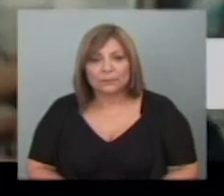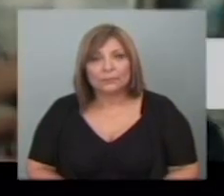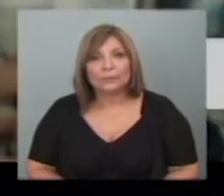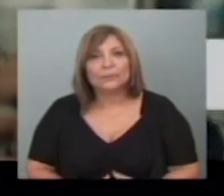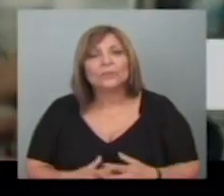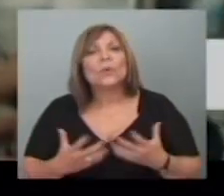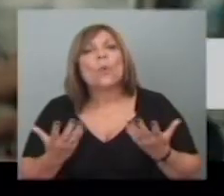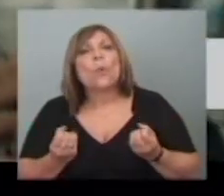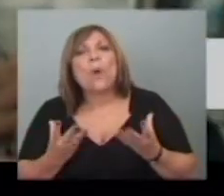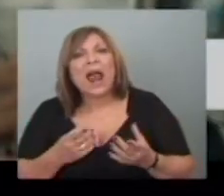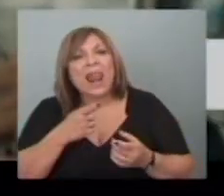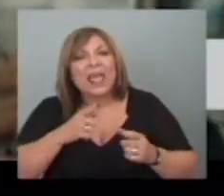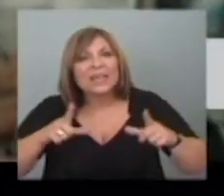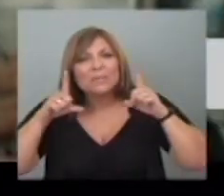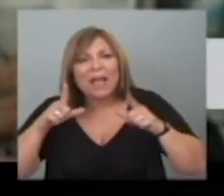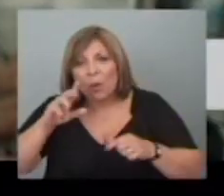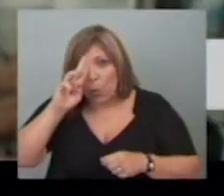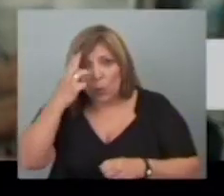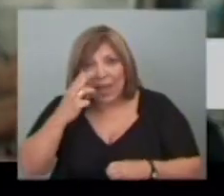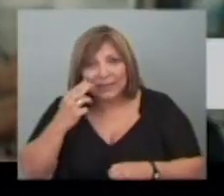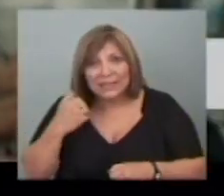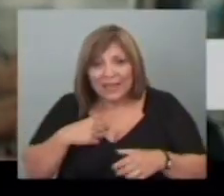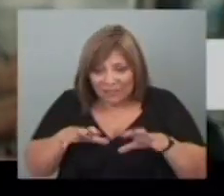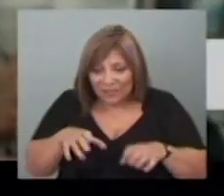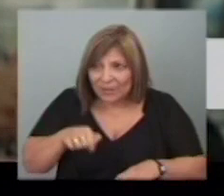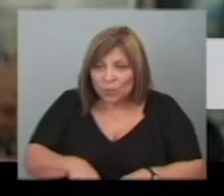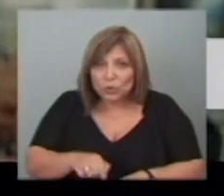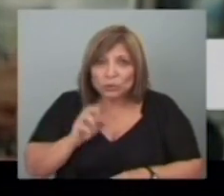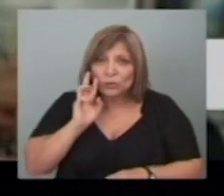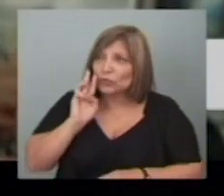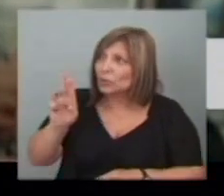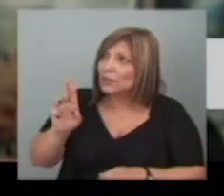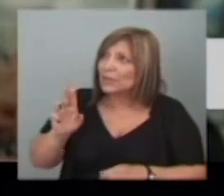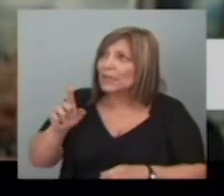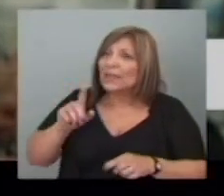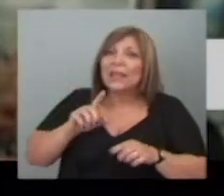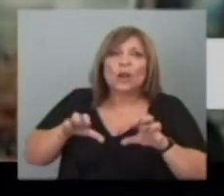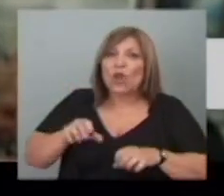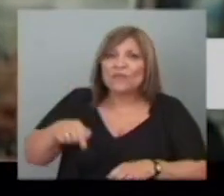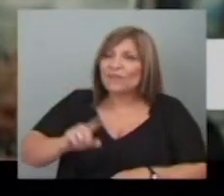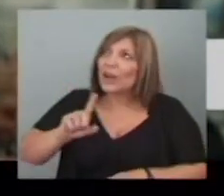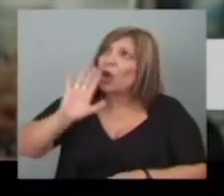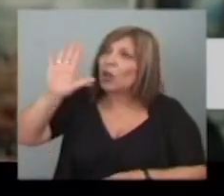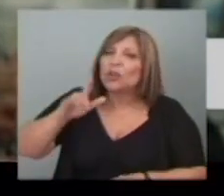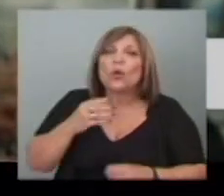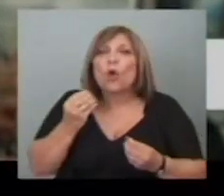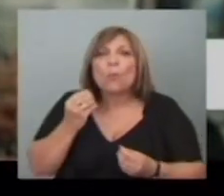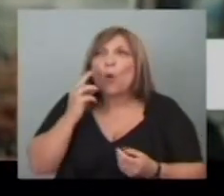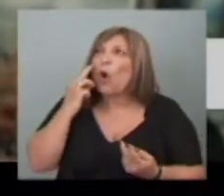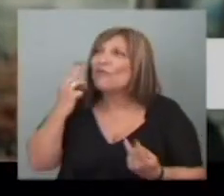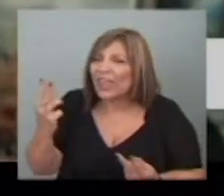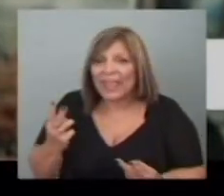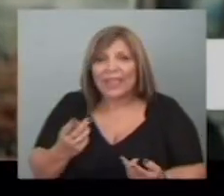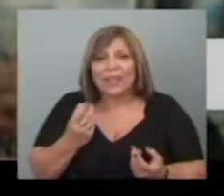¿Cuál es la imagen que los uruguayos que vivimos en Uruguay tenemos de los no residentes? Pensando un poco, por ejemplo, bueno,